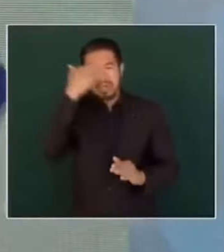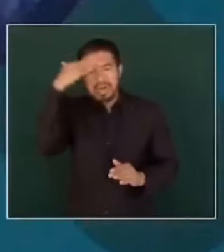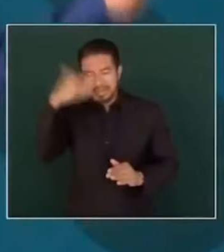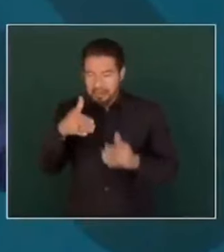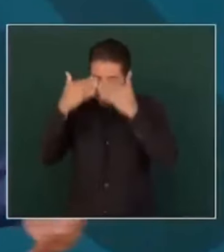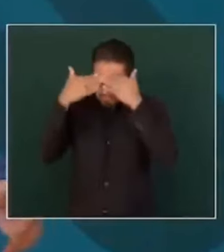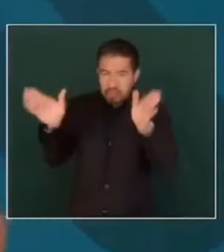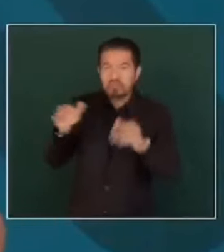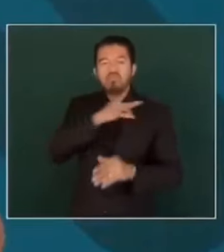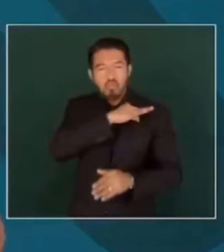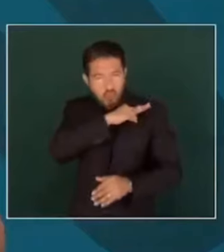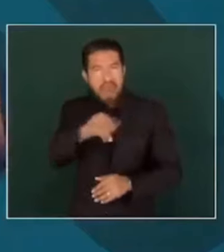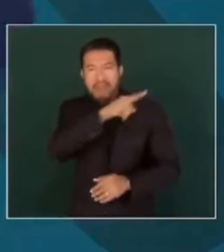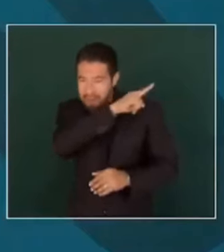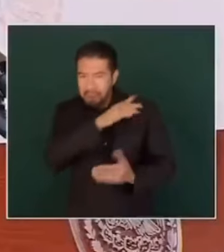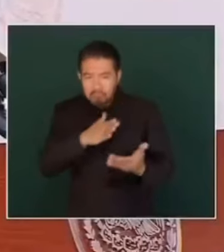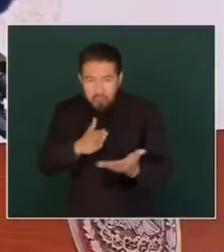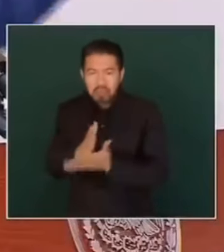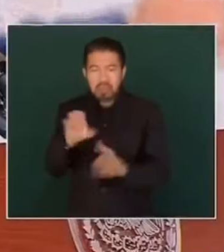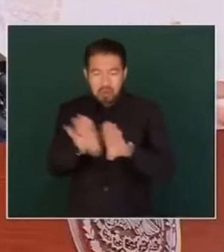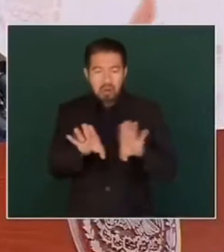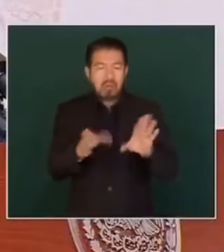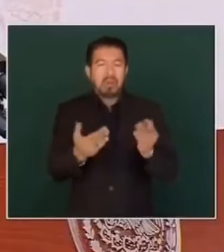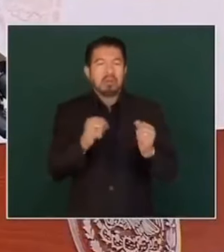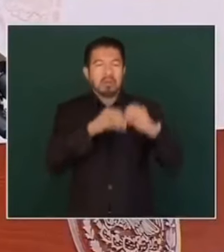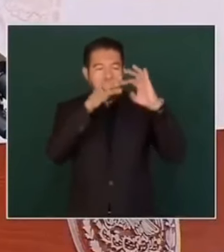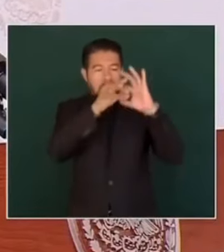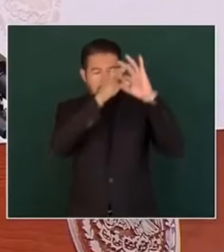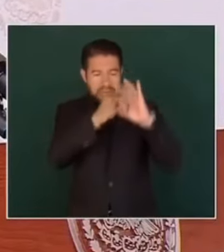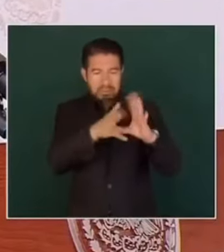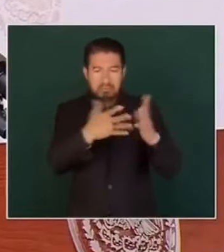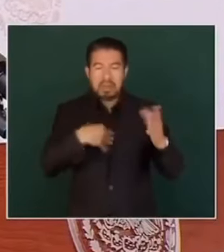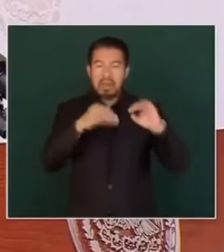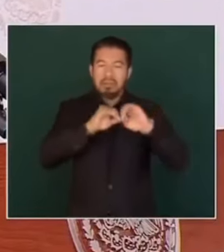de saber cómo se arman estas campañas